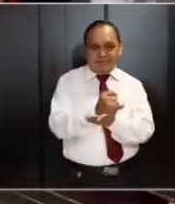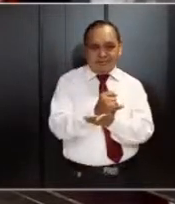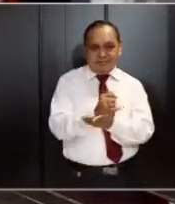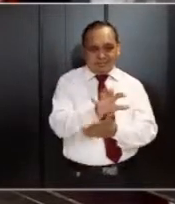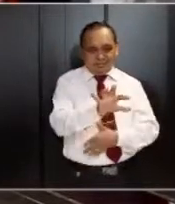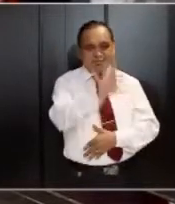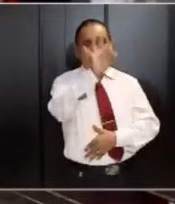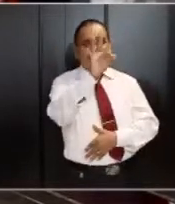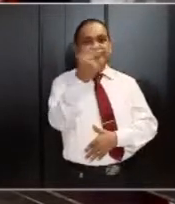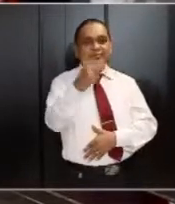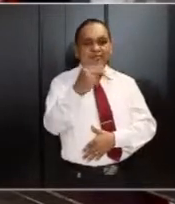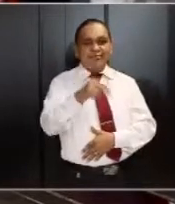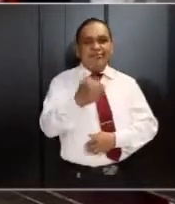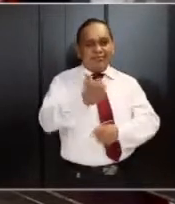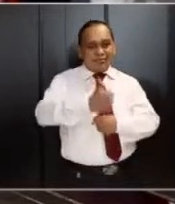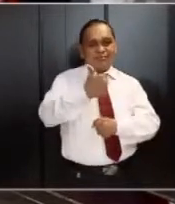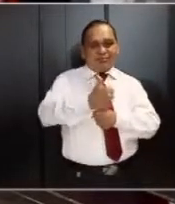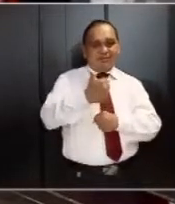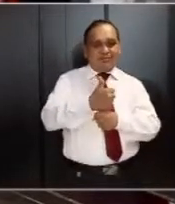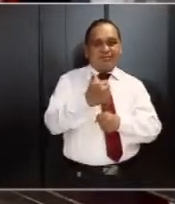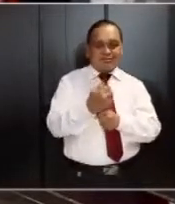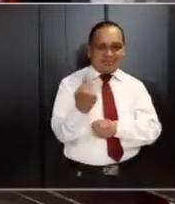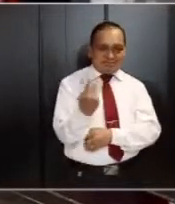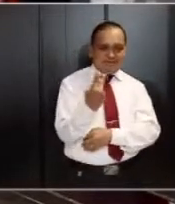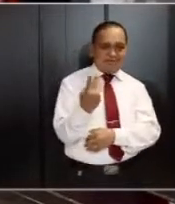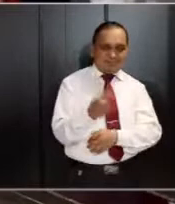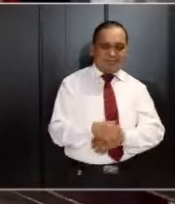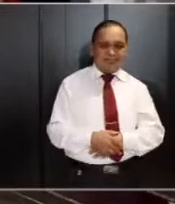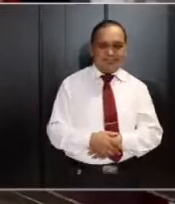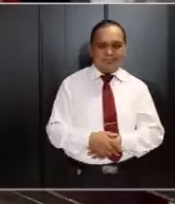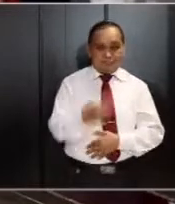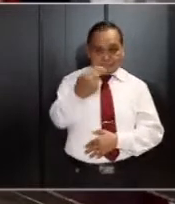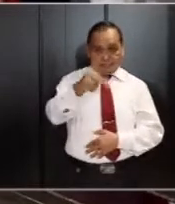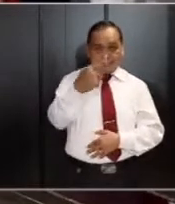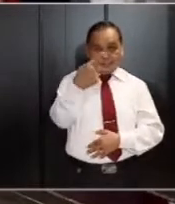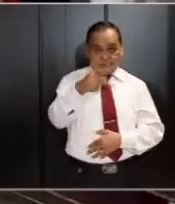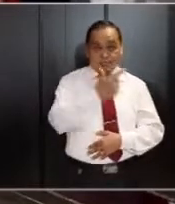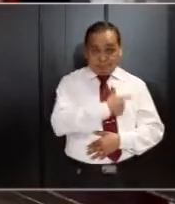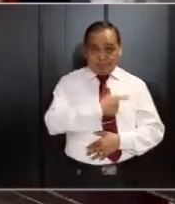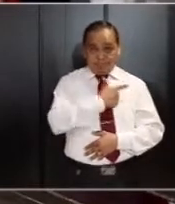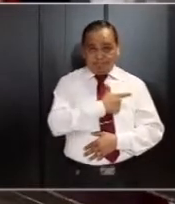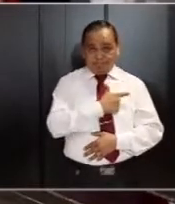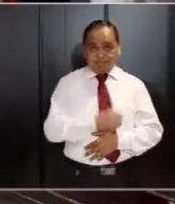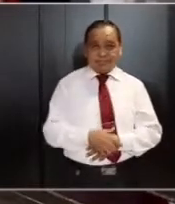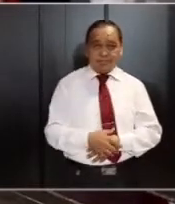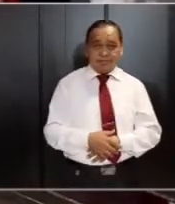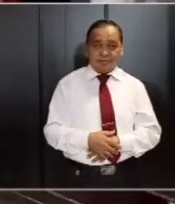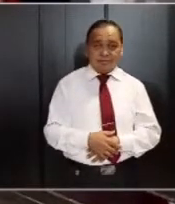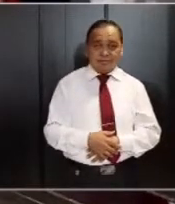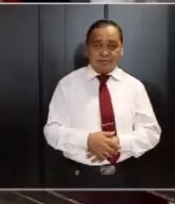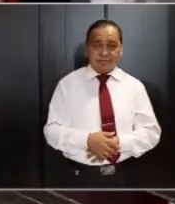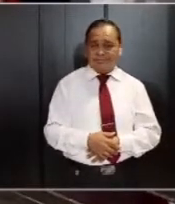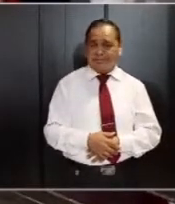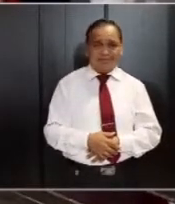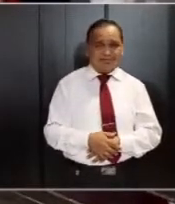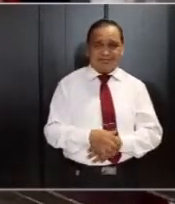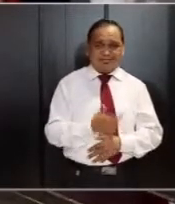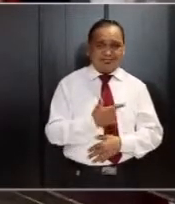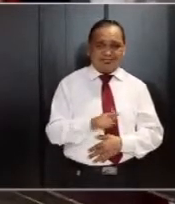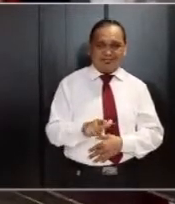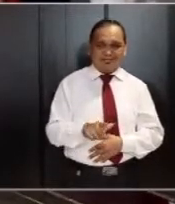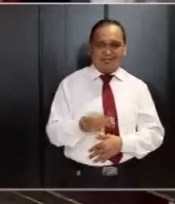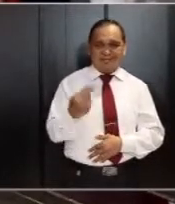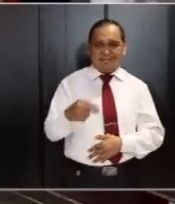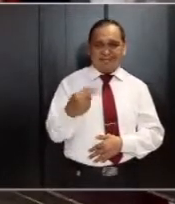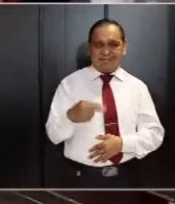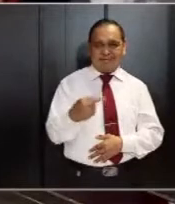ese nombre por mis abuelos. Por tus abuelos. Sí, sí. ¿Y te gusta tu nombre? No me gusta. ¿Eh? ¿No te gusta? No, me gusta más